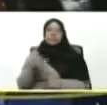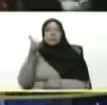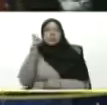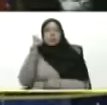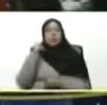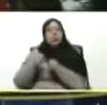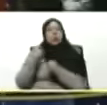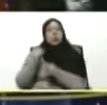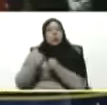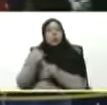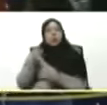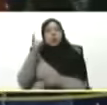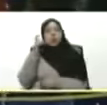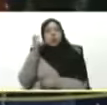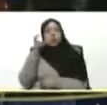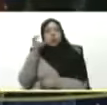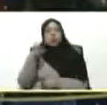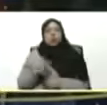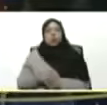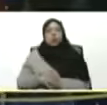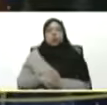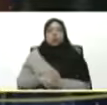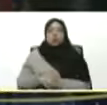Sangueo para el regreso.